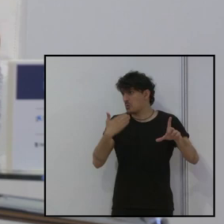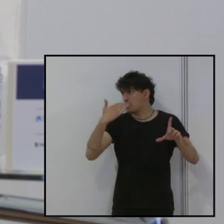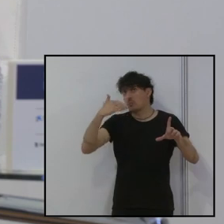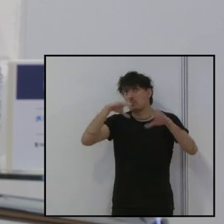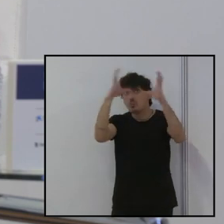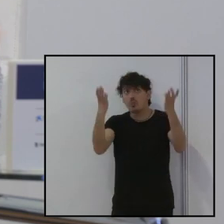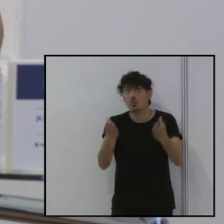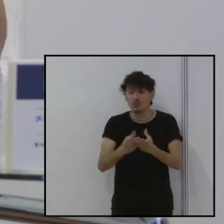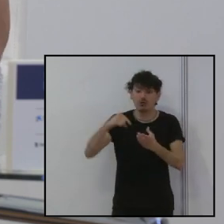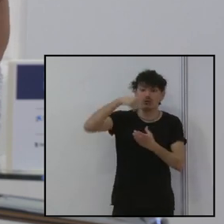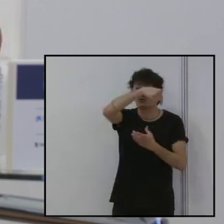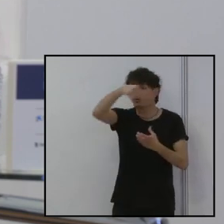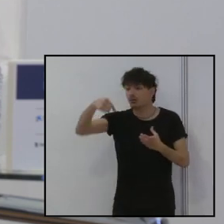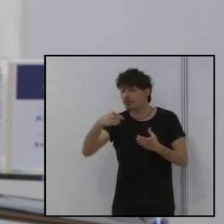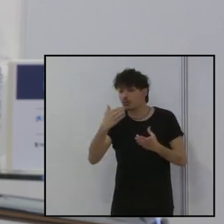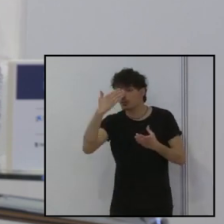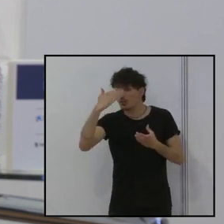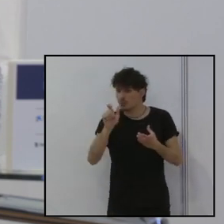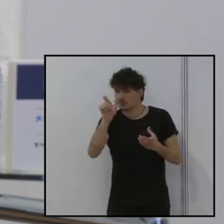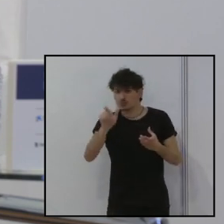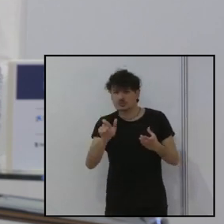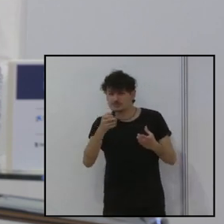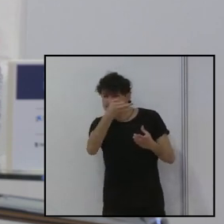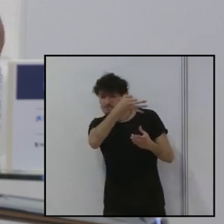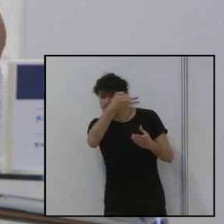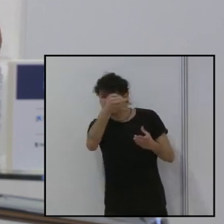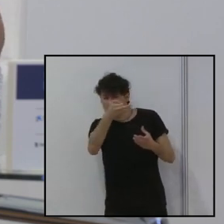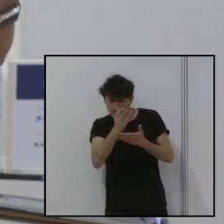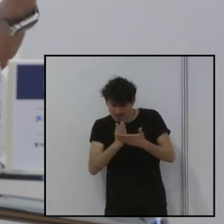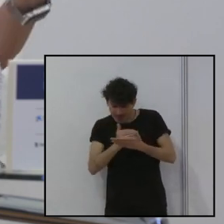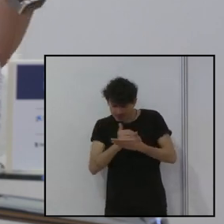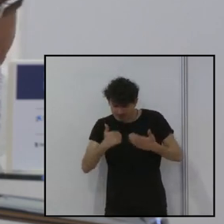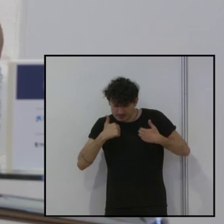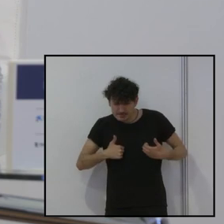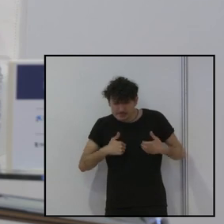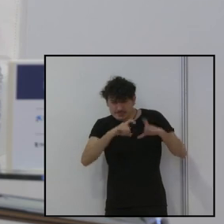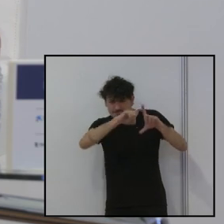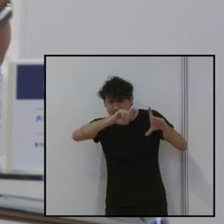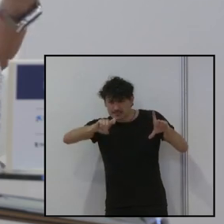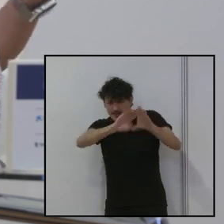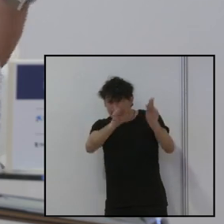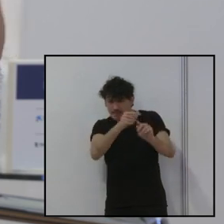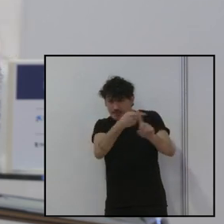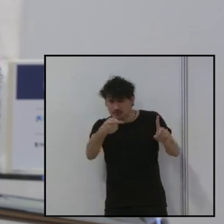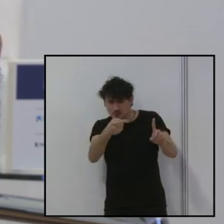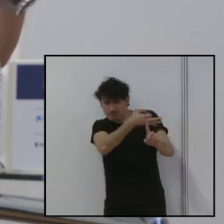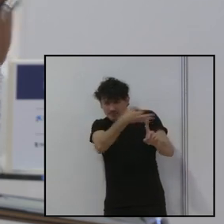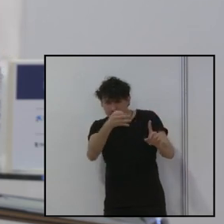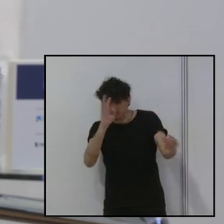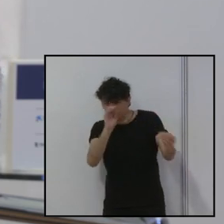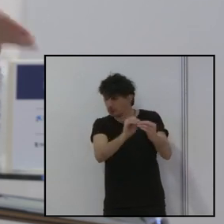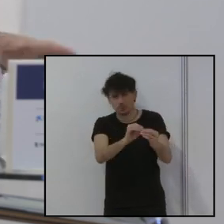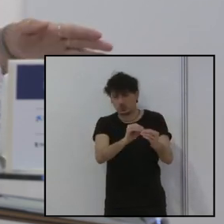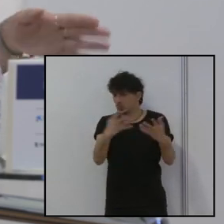mundo que sea capaz de atinar en todos los parámetros de su ser con esa media estadística. Por lo tanto, todos somos divergentes, todos somos